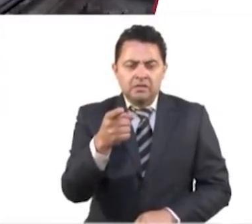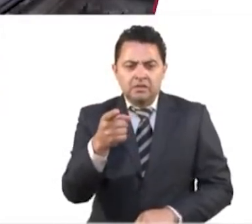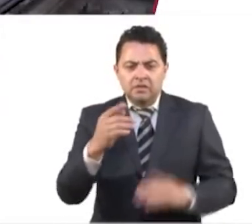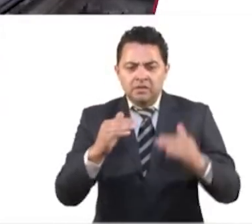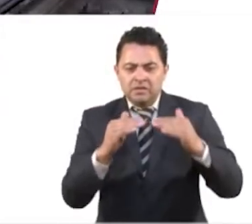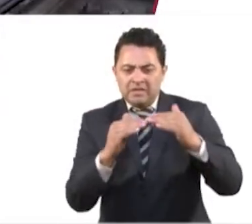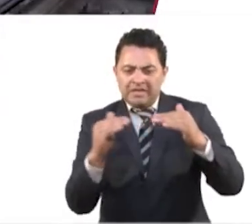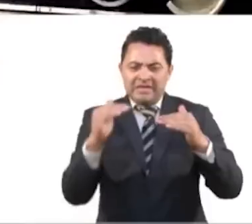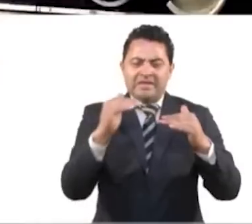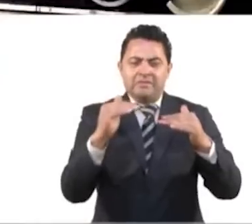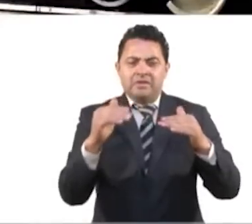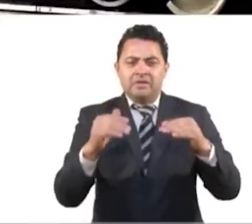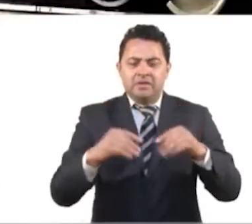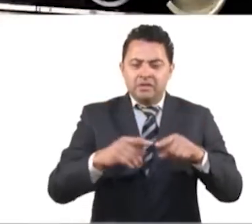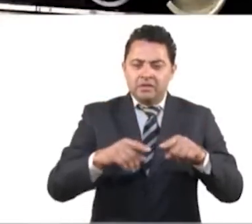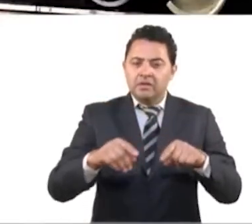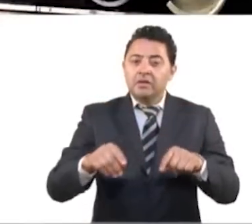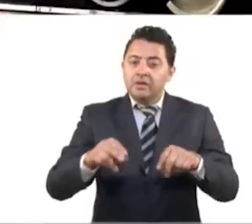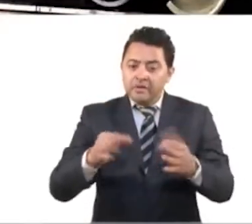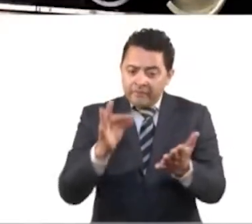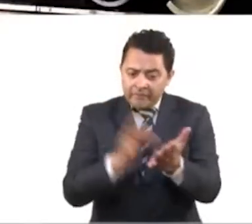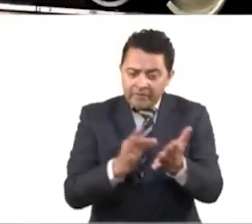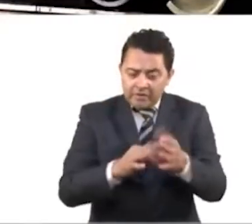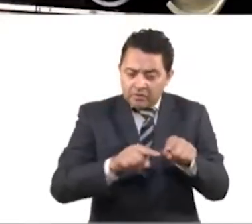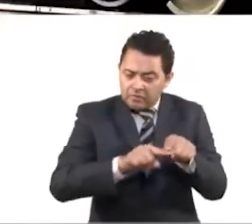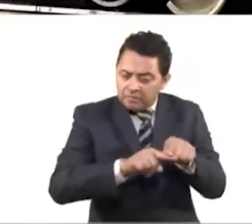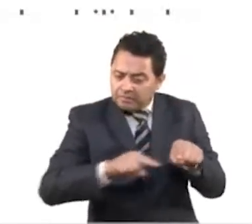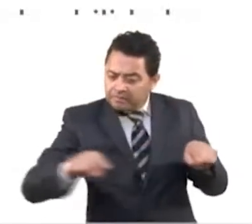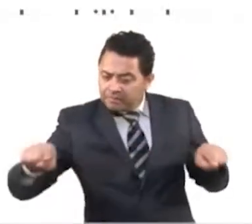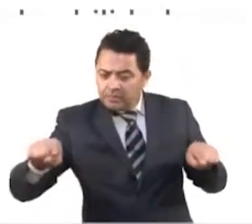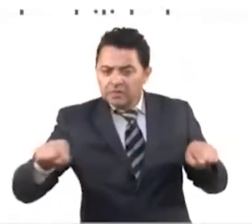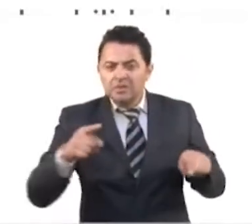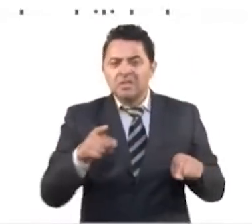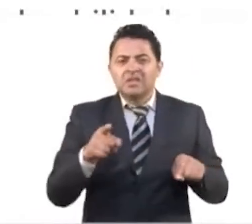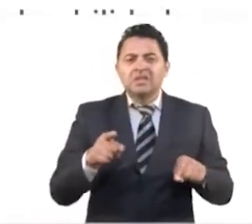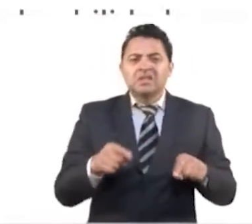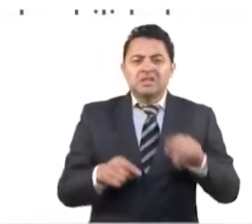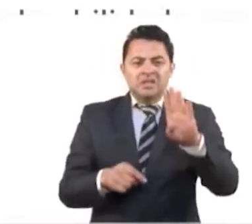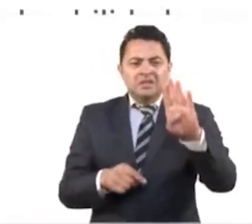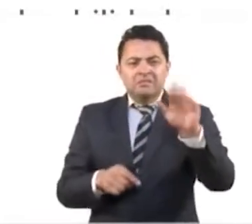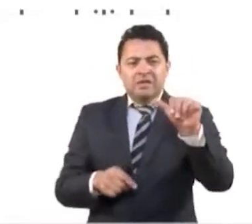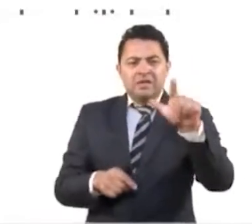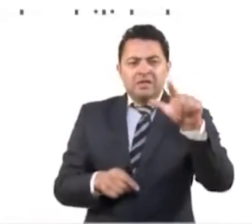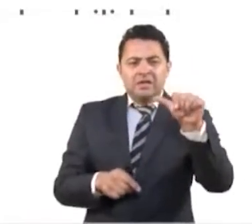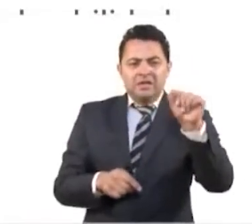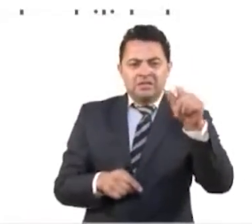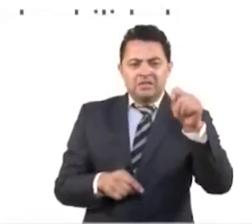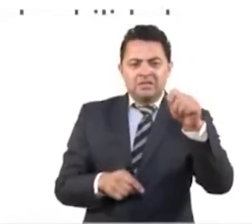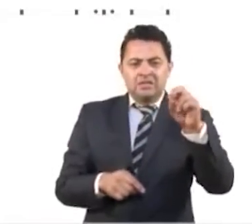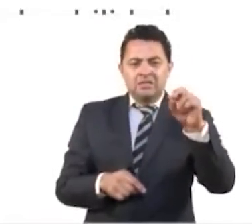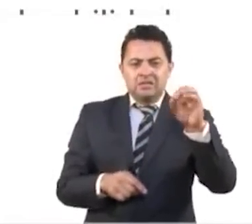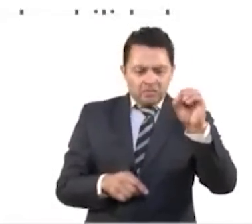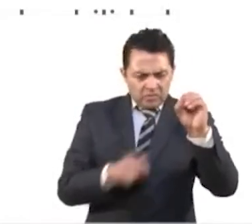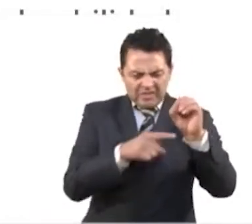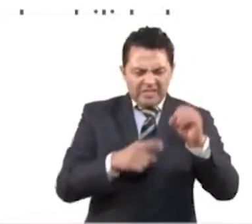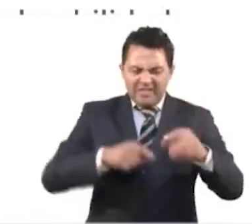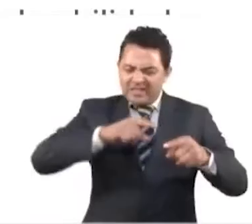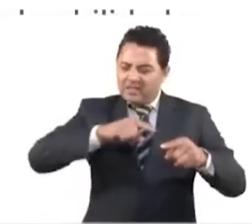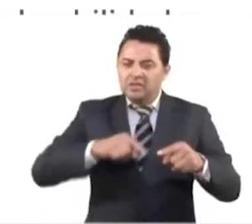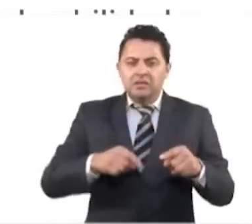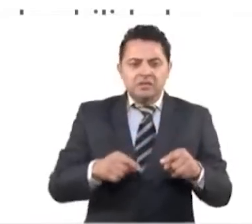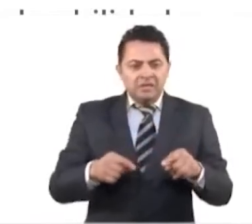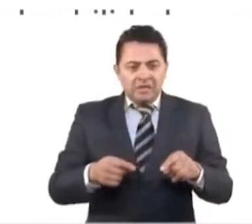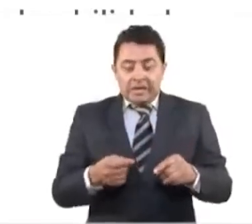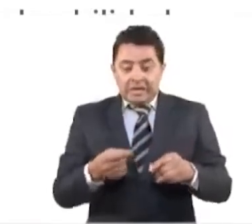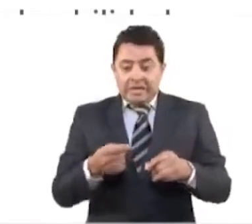los durmientes y los rieles. En cuanto al balasto, sustituimos absolutamente todo el balasto